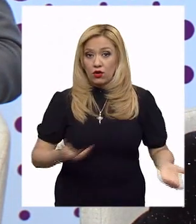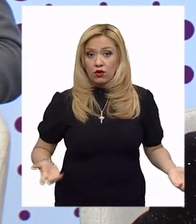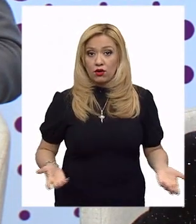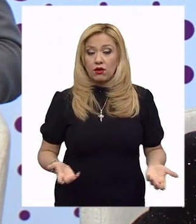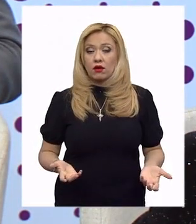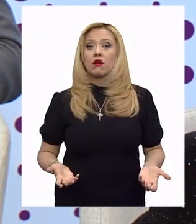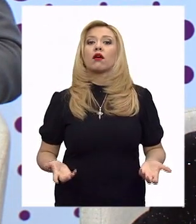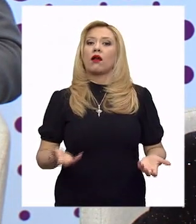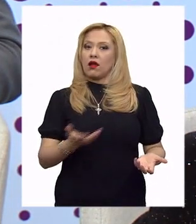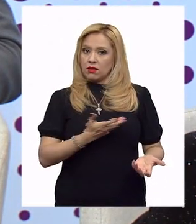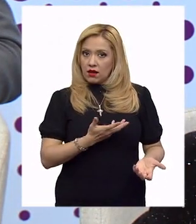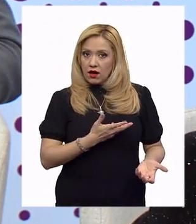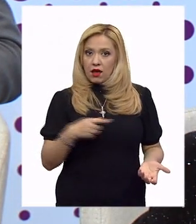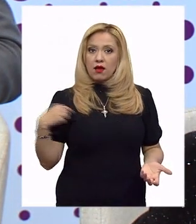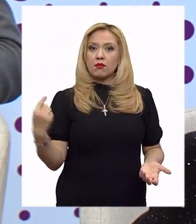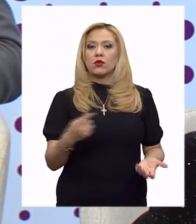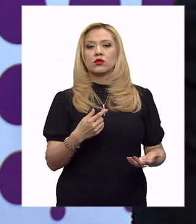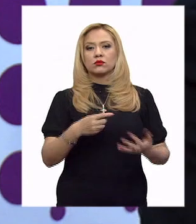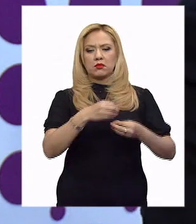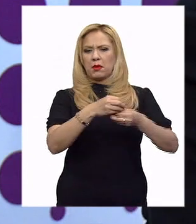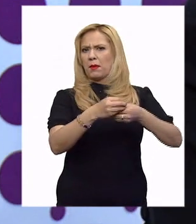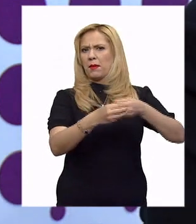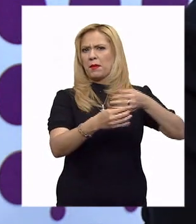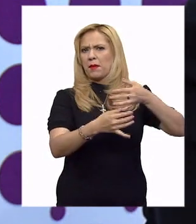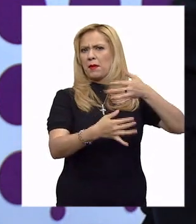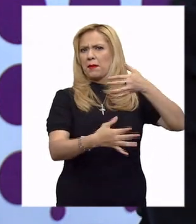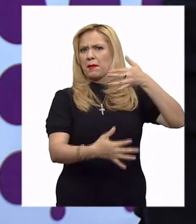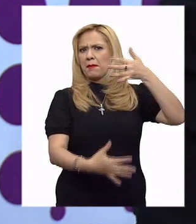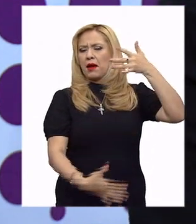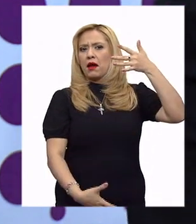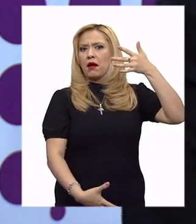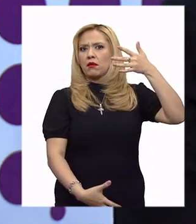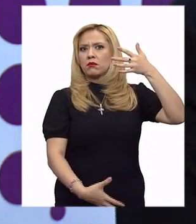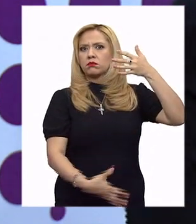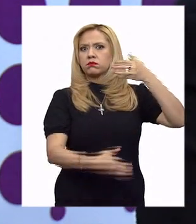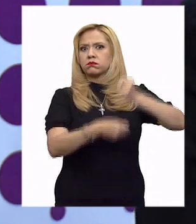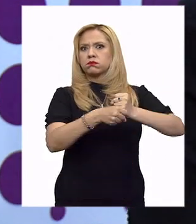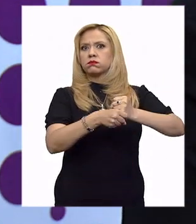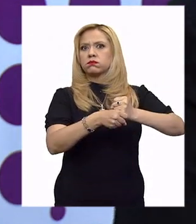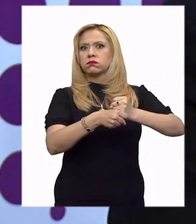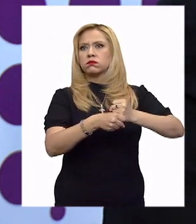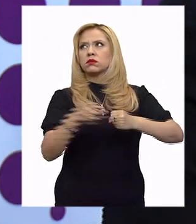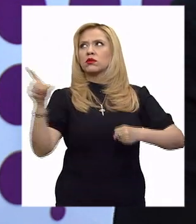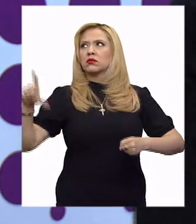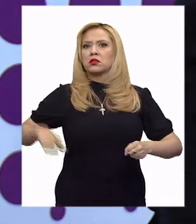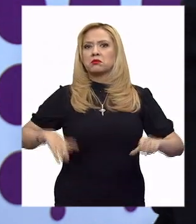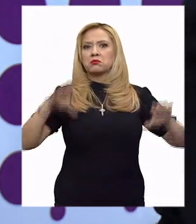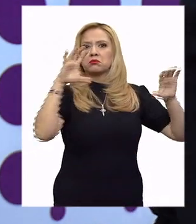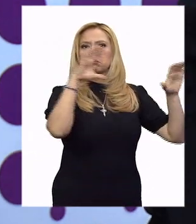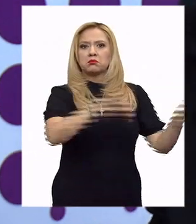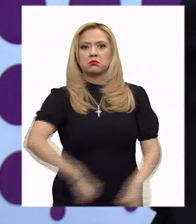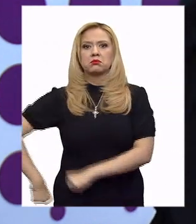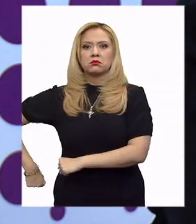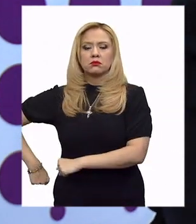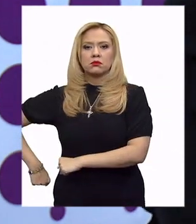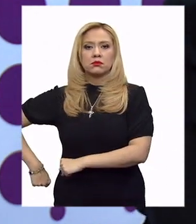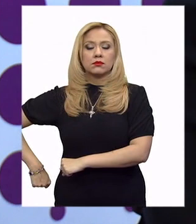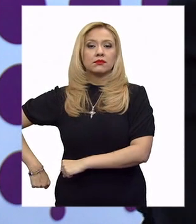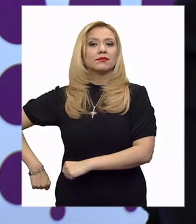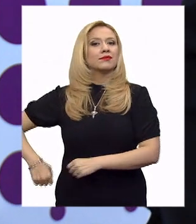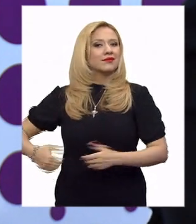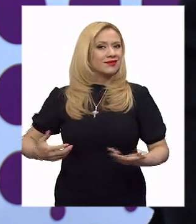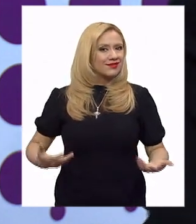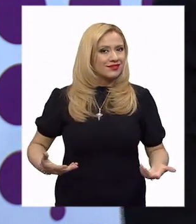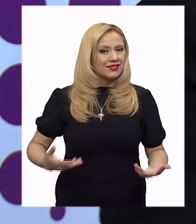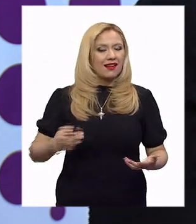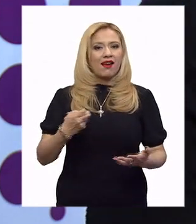tenemos, y toda esta serie de derechos se nos ven negados por una captura del Estado que lo que busca es enriquecer esta pequeña élite. Con un